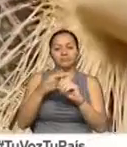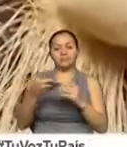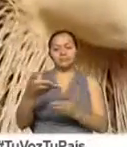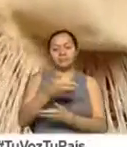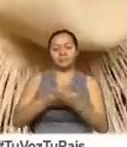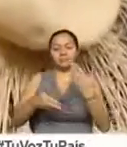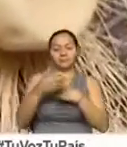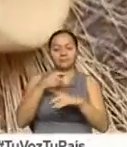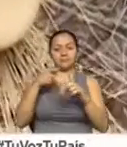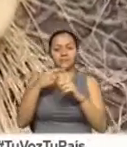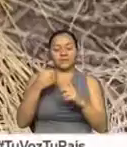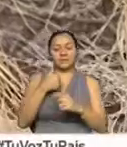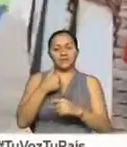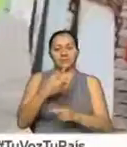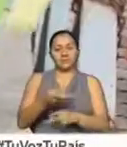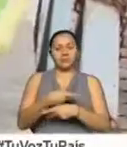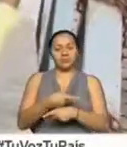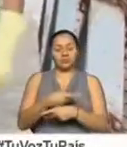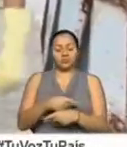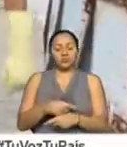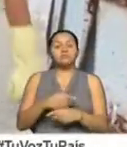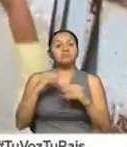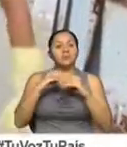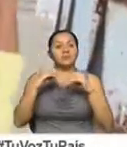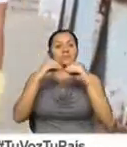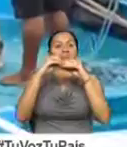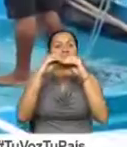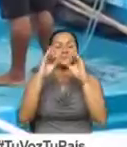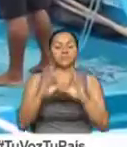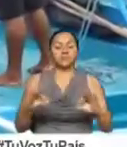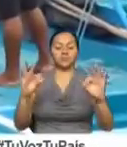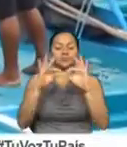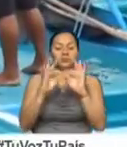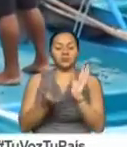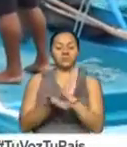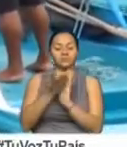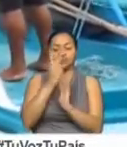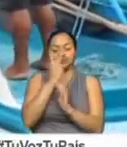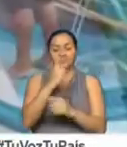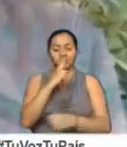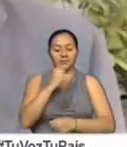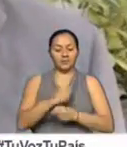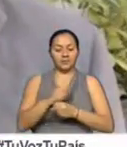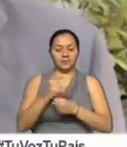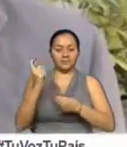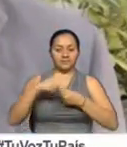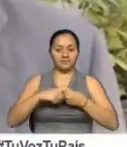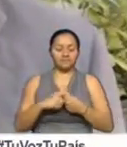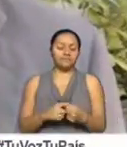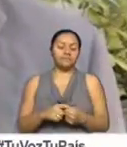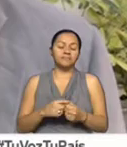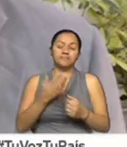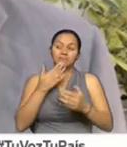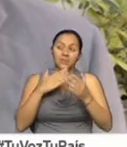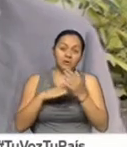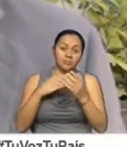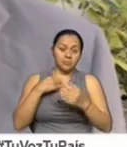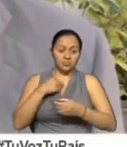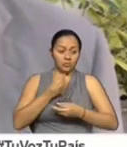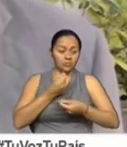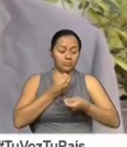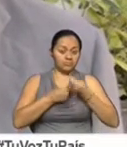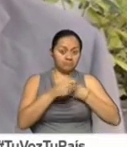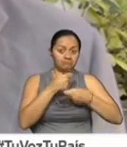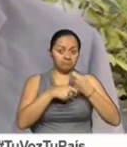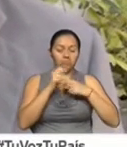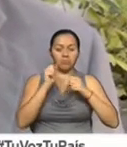dinamización que existe en el sector productivo, lo que permite un importante aumento en las plazas de empleo. Usted consume si tiene ingreso disponible, y el